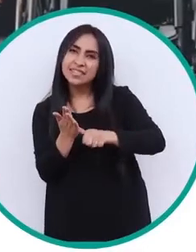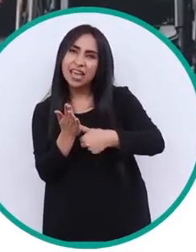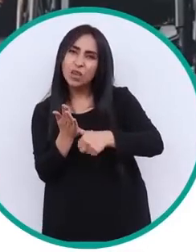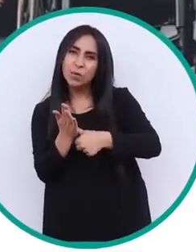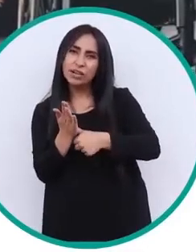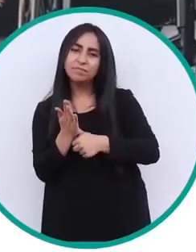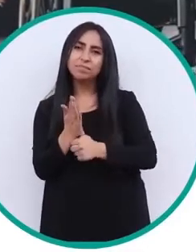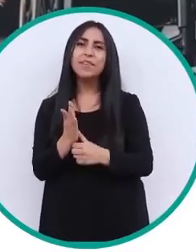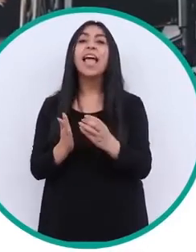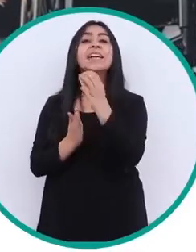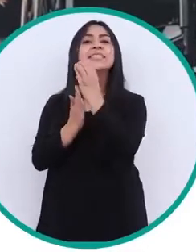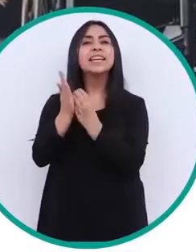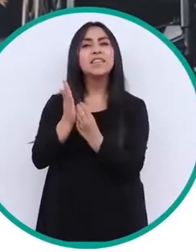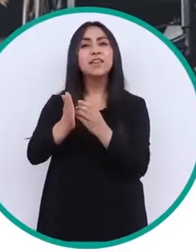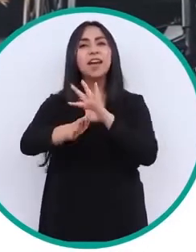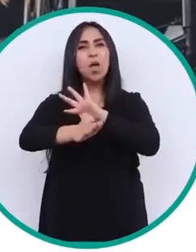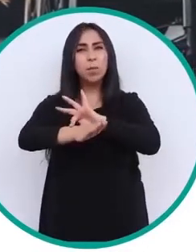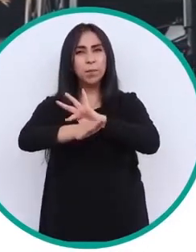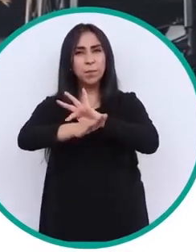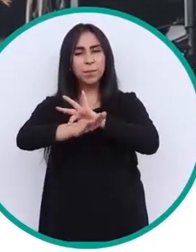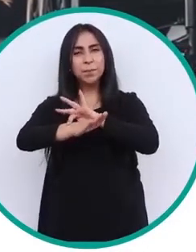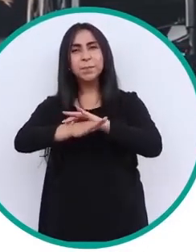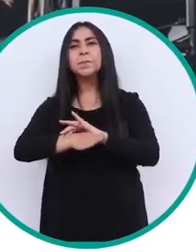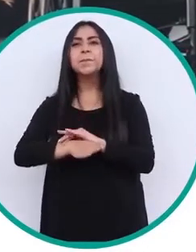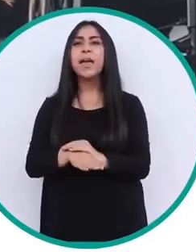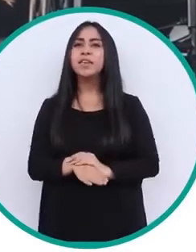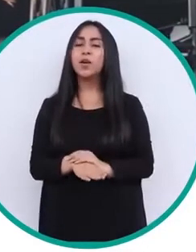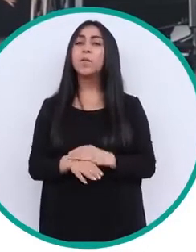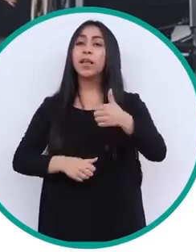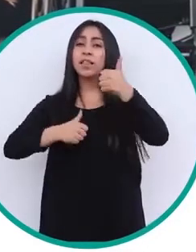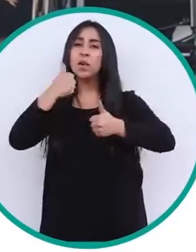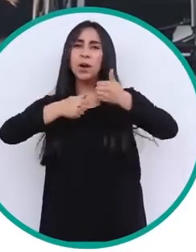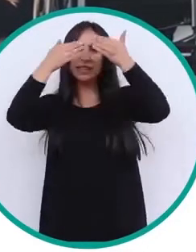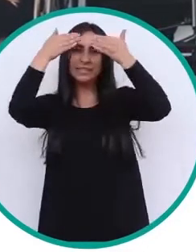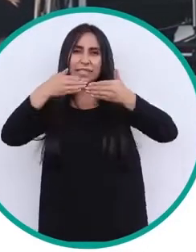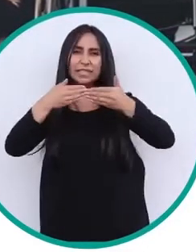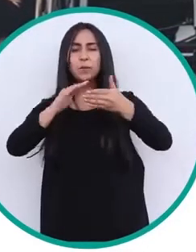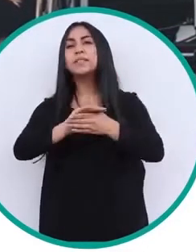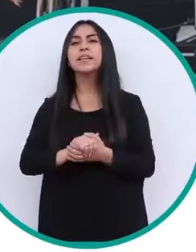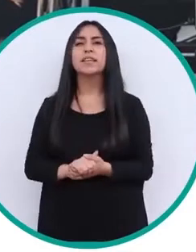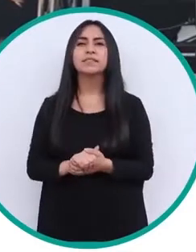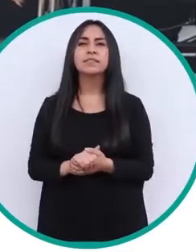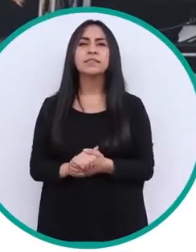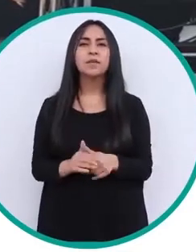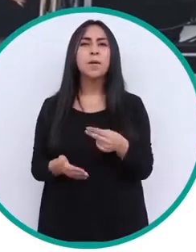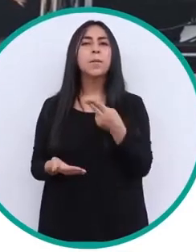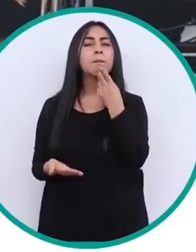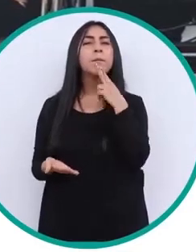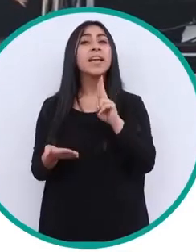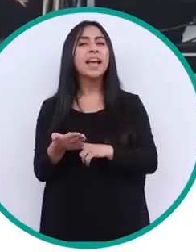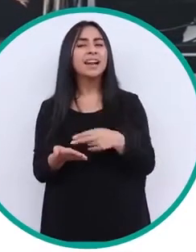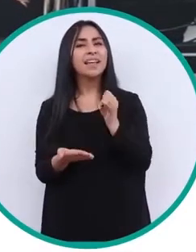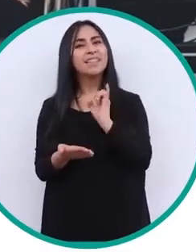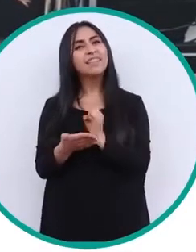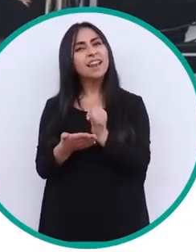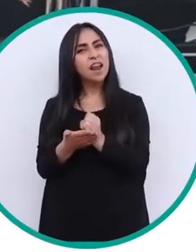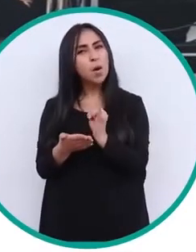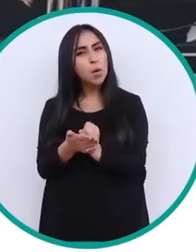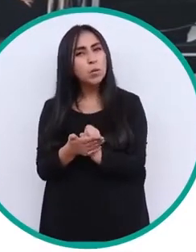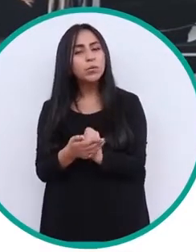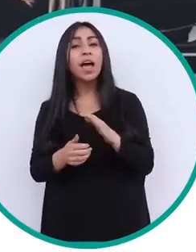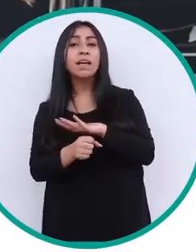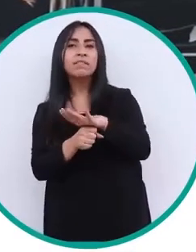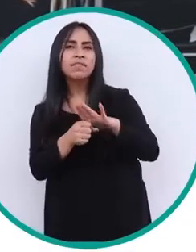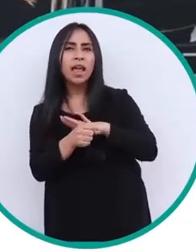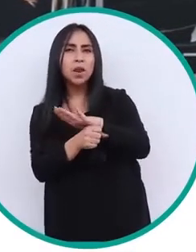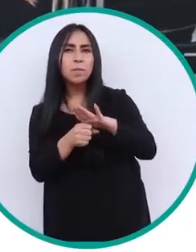original, certificado médico con diagnóstico y tipo de discapacidad, certificado de residencia en el municipio con mínimo